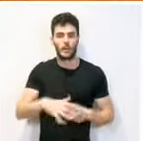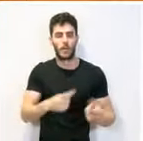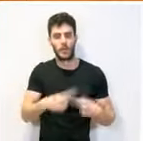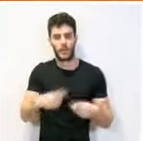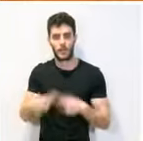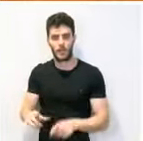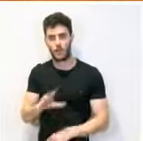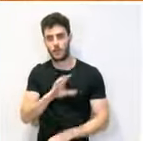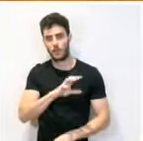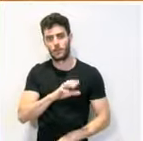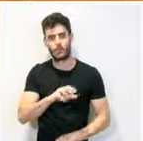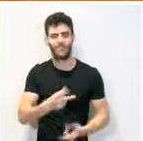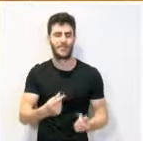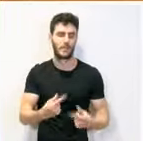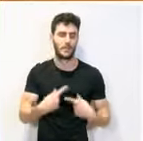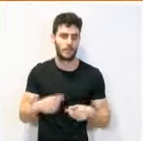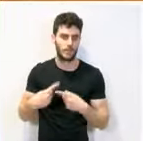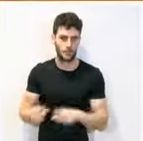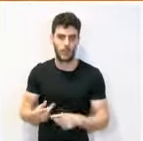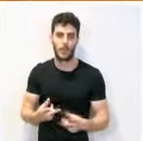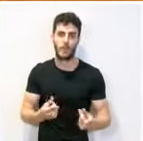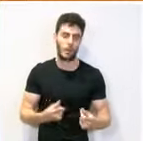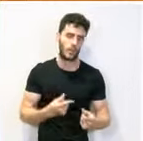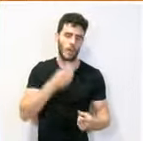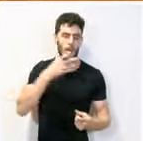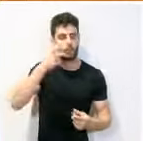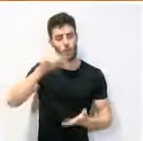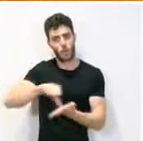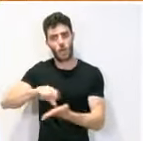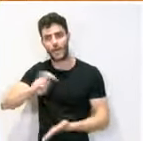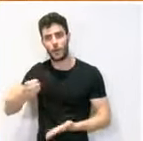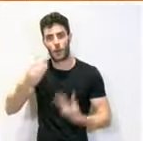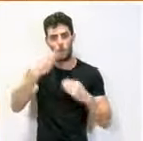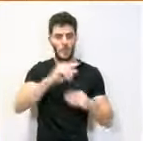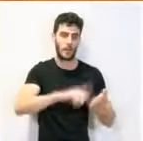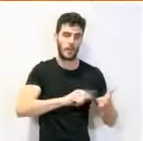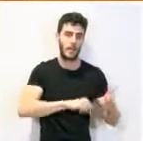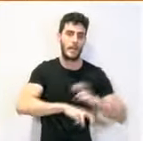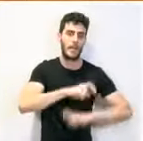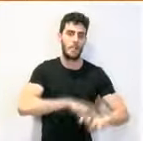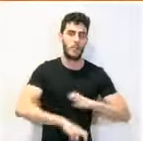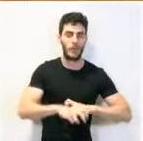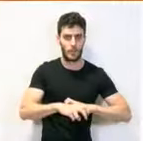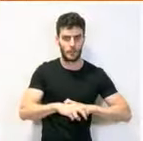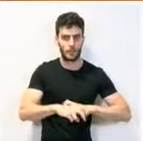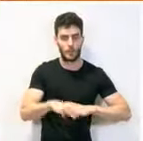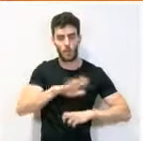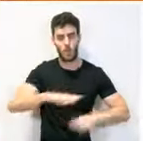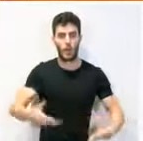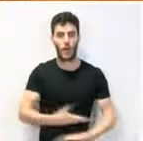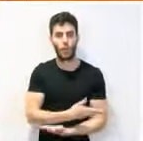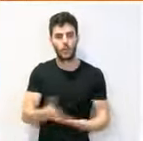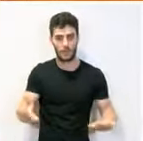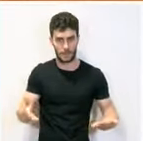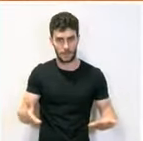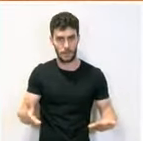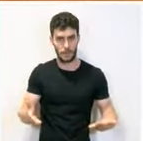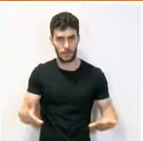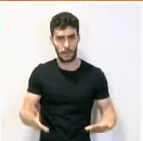la capital de La Rioja, en Logroño, busques un piso en alquiler en cualquier lugar y no haya ni